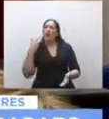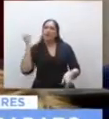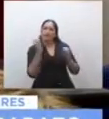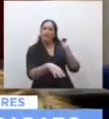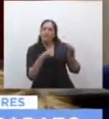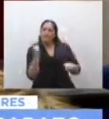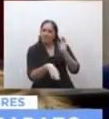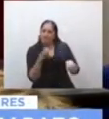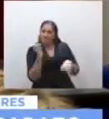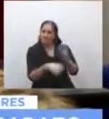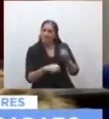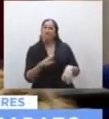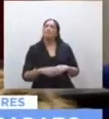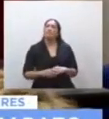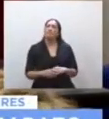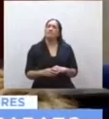agravios,